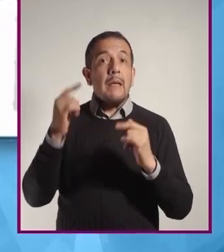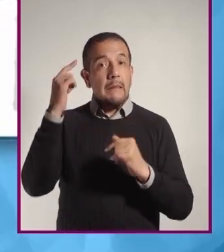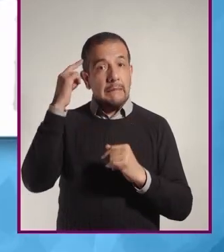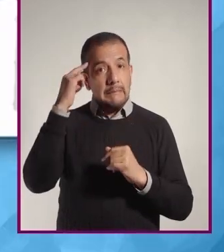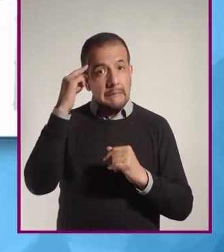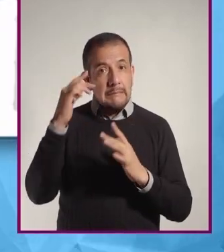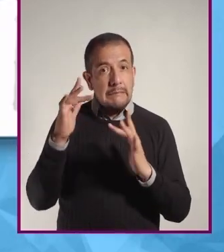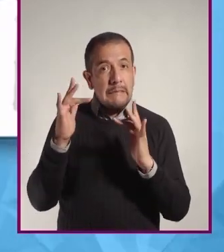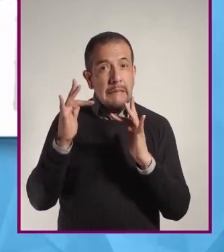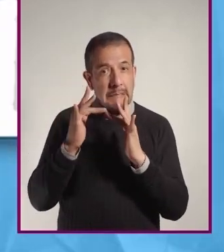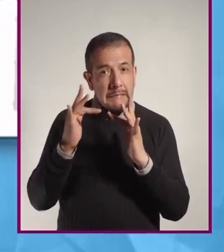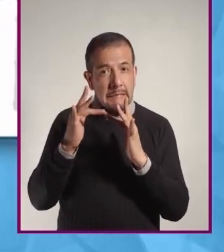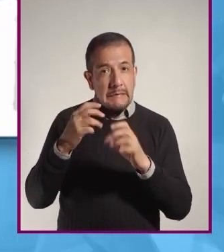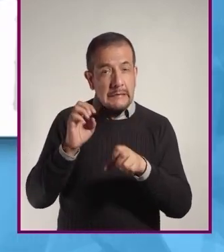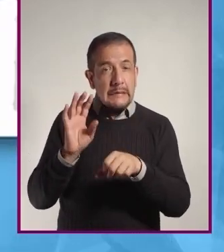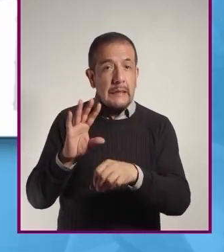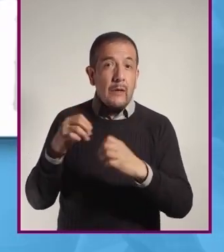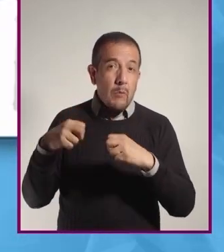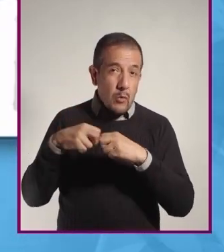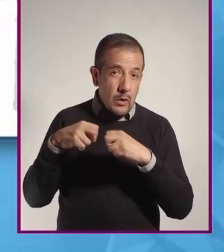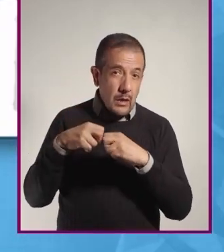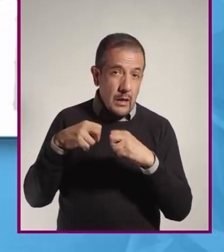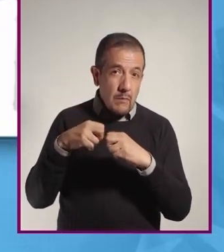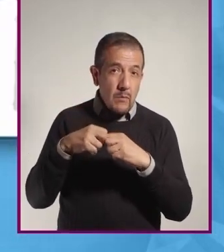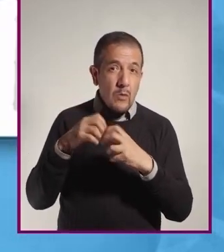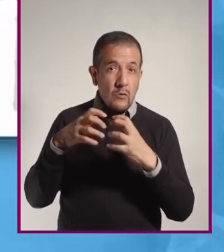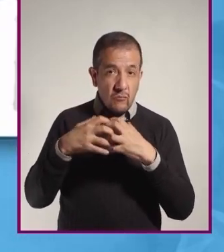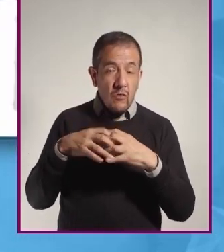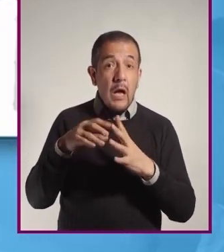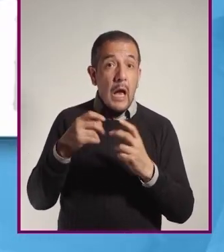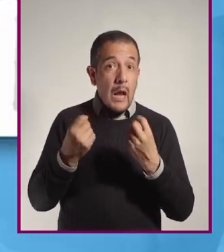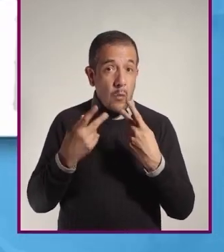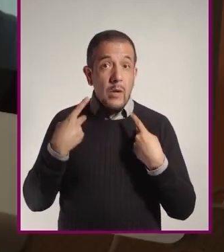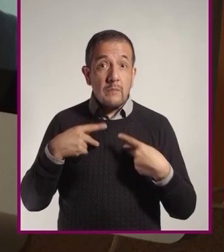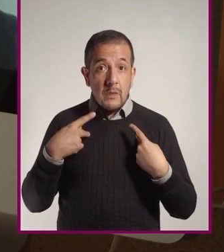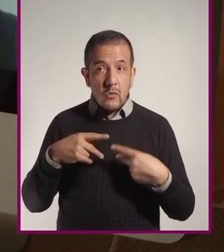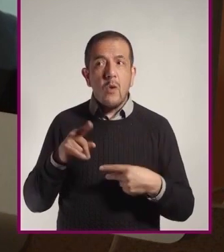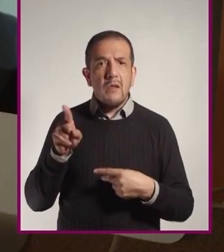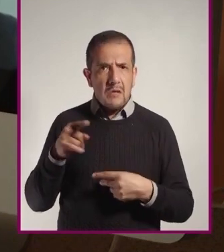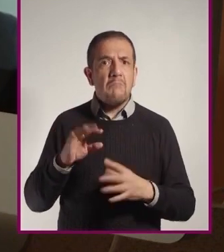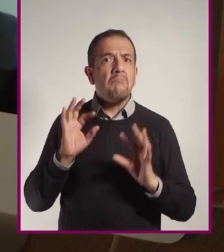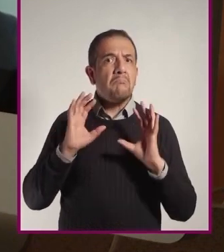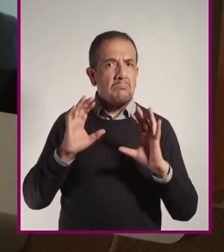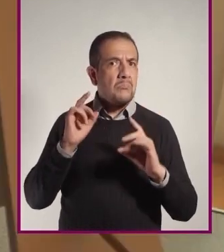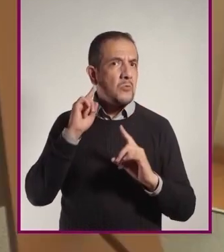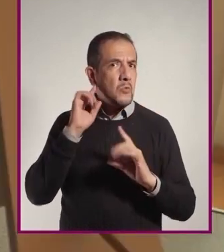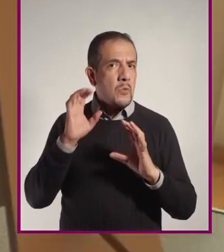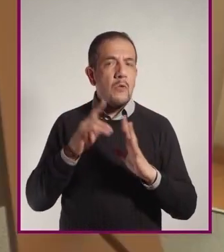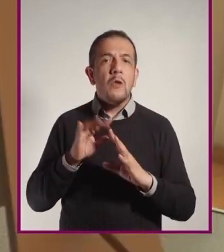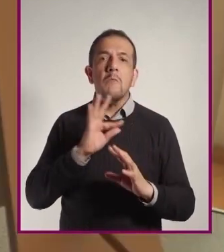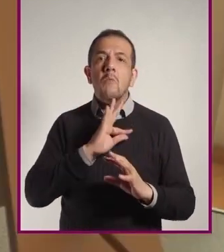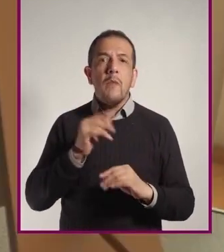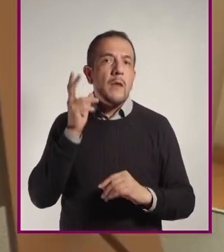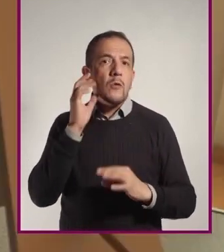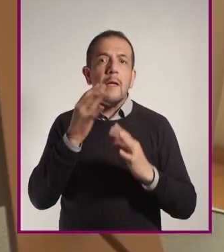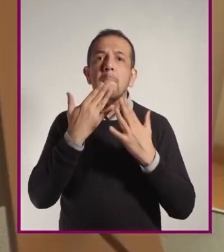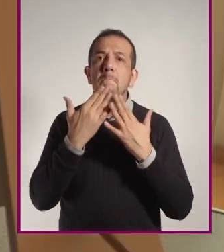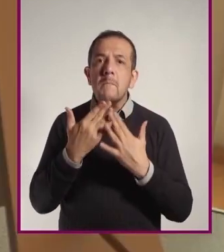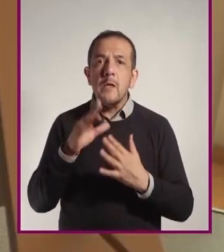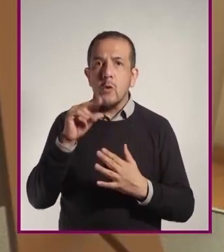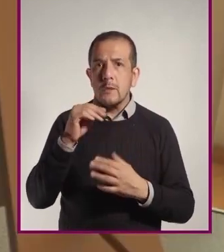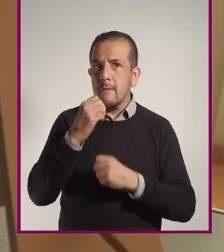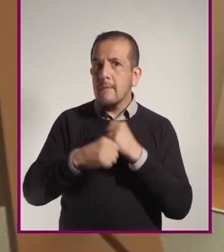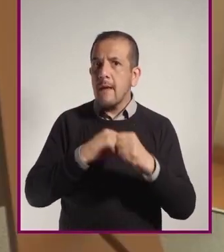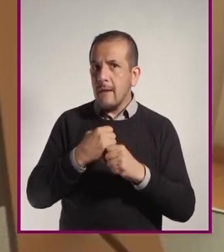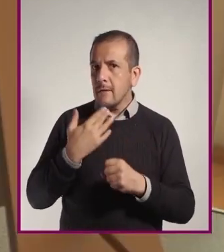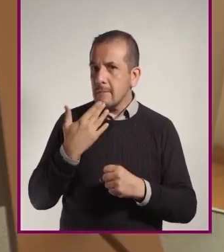depende mucho de cada persona. Puedes tener incluso personas de 80 años que escuchan mejor que tú y yo. Claro, perfecto. Pues muchísimas gracias,